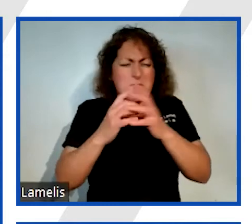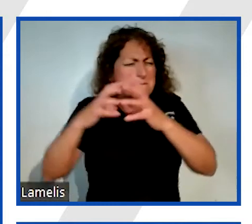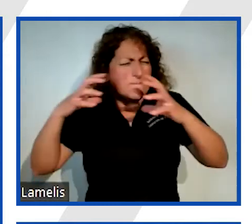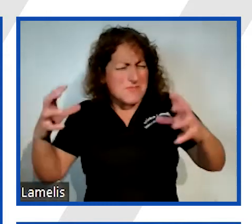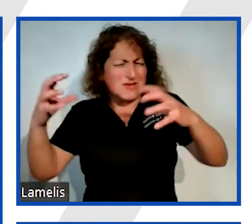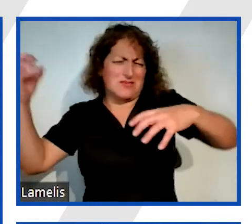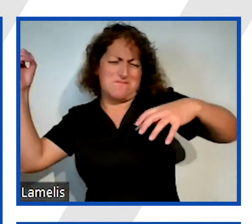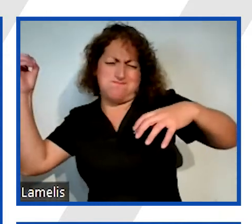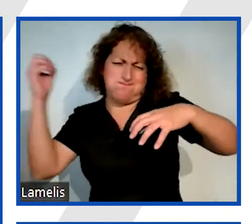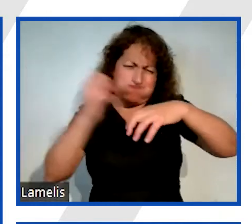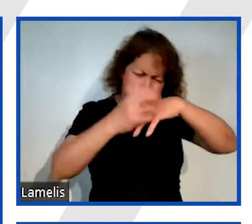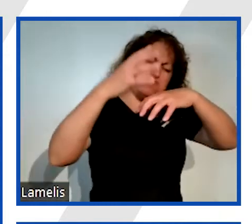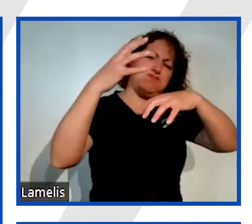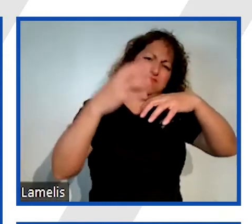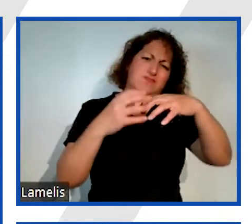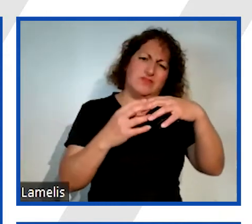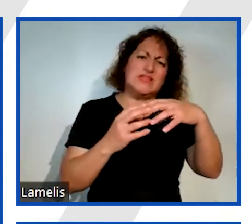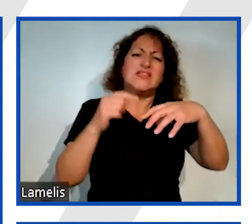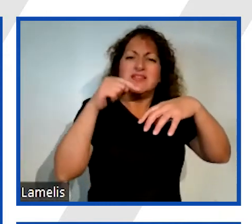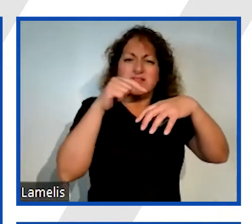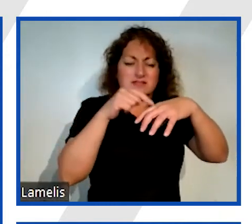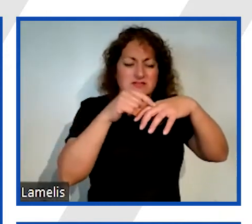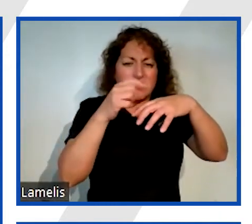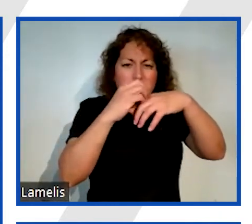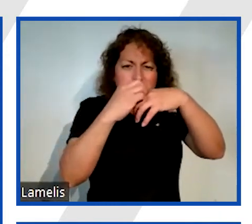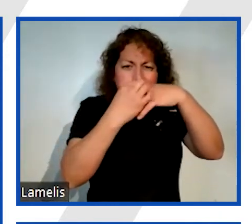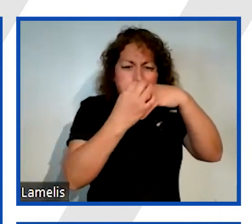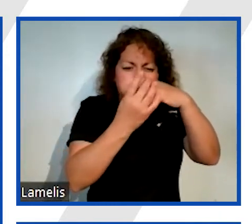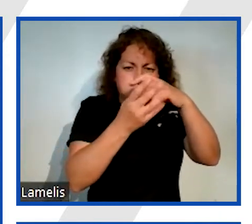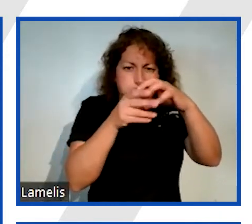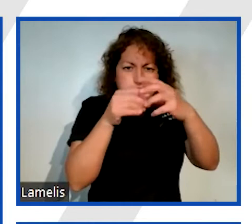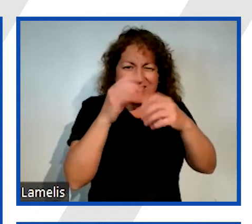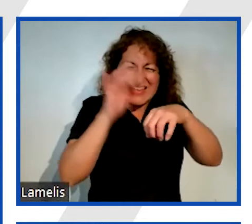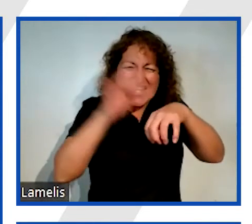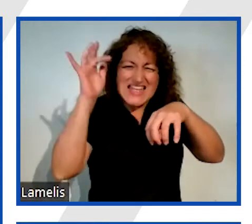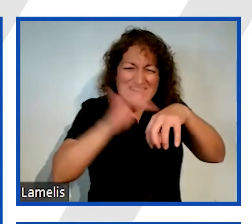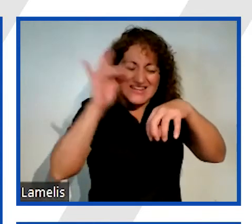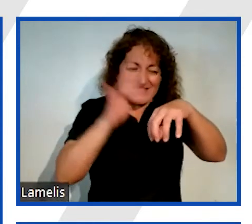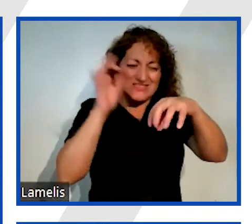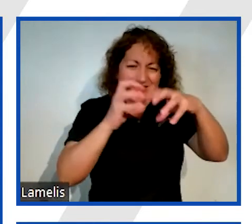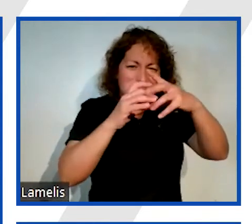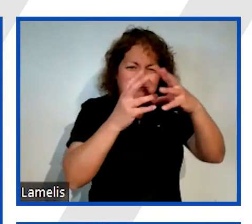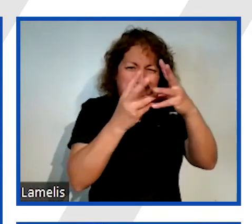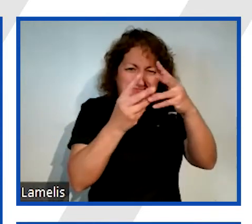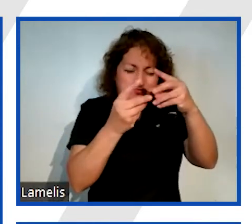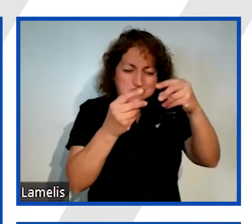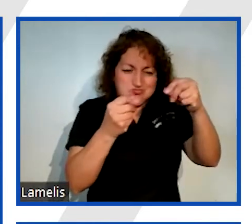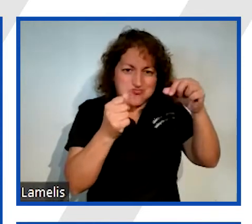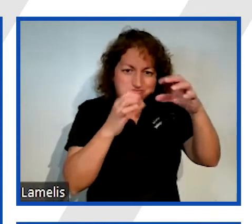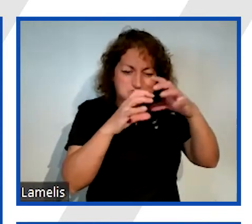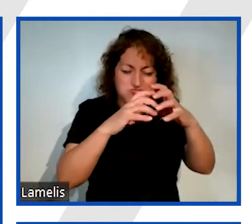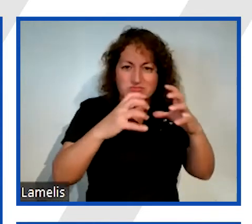todo el planeta y el plan es decimal mismo se fundieron en magma y ese choque es grande de magma fue lo que